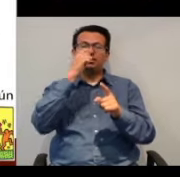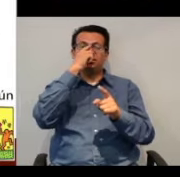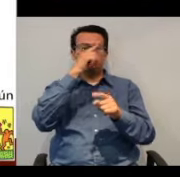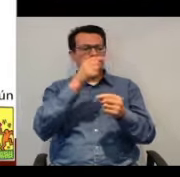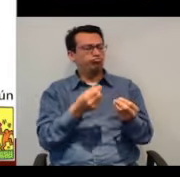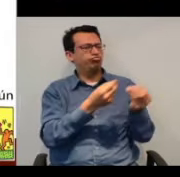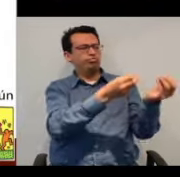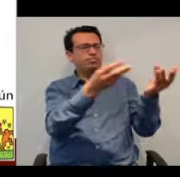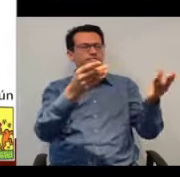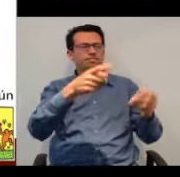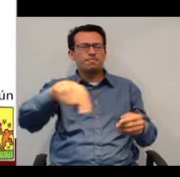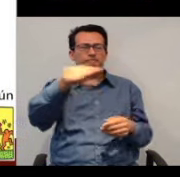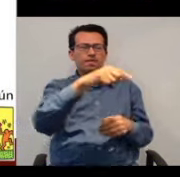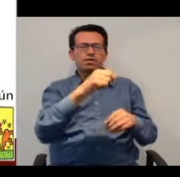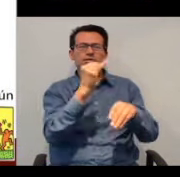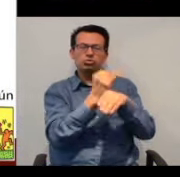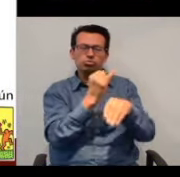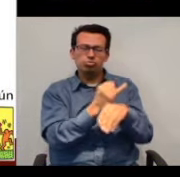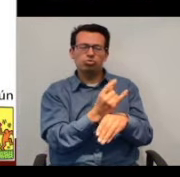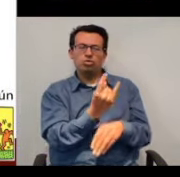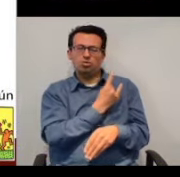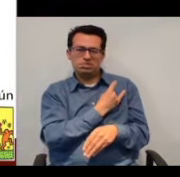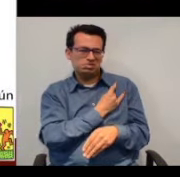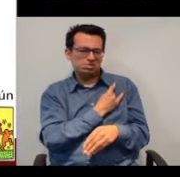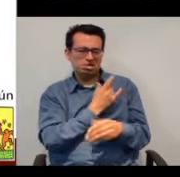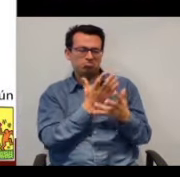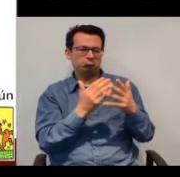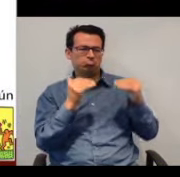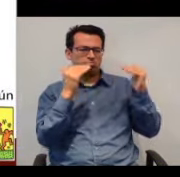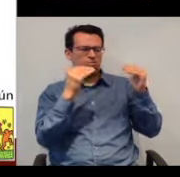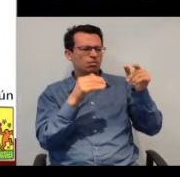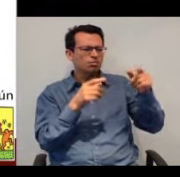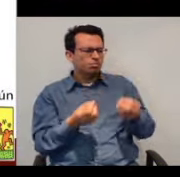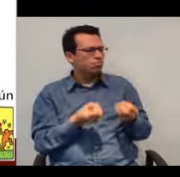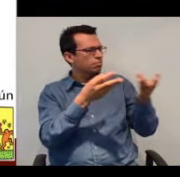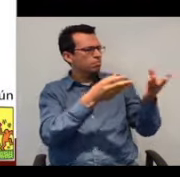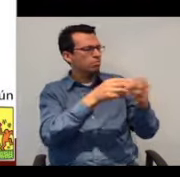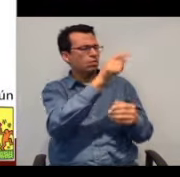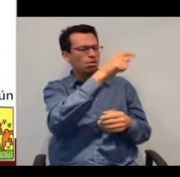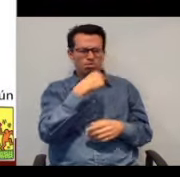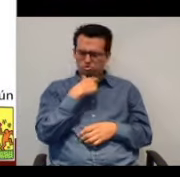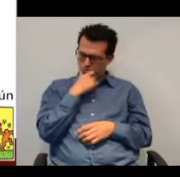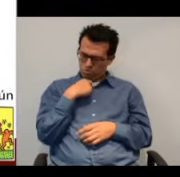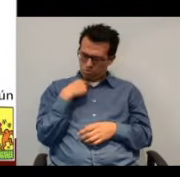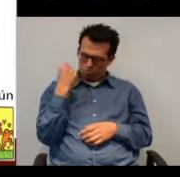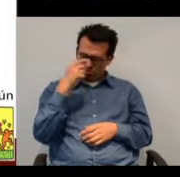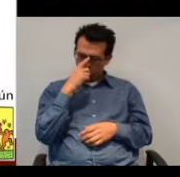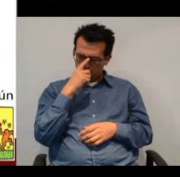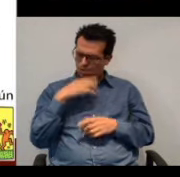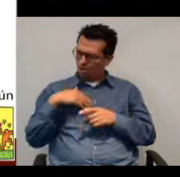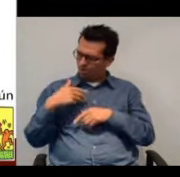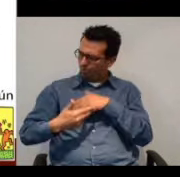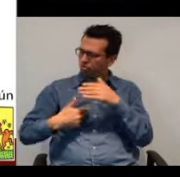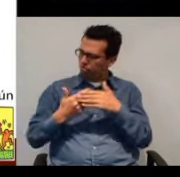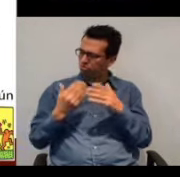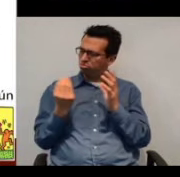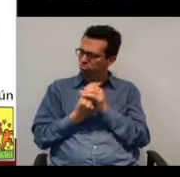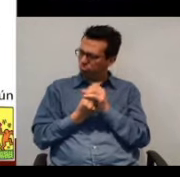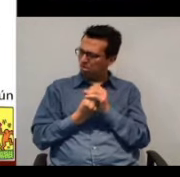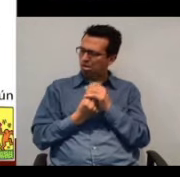las instituciones de educación superior entender cómo son sus procesos de educación inclusiva, es algo que debe